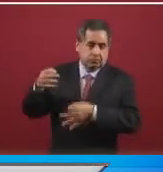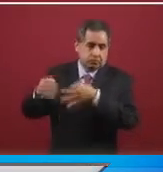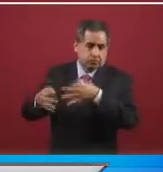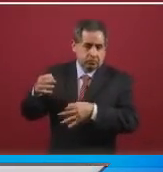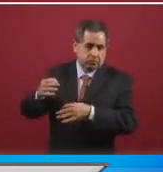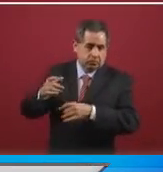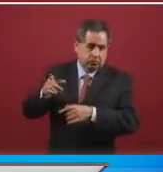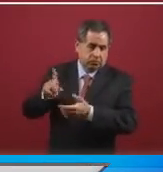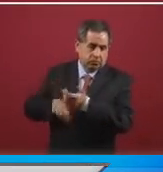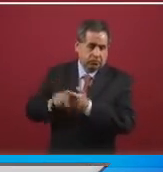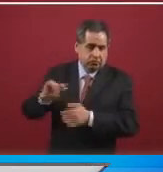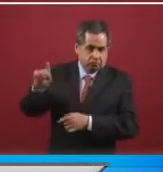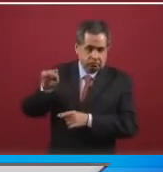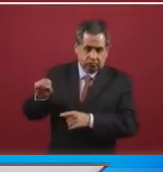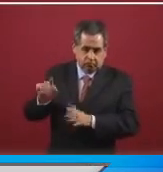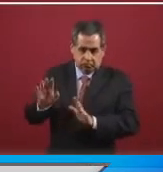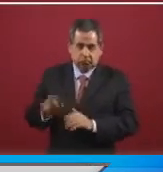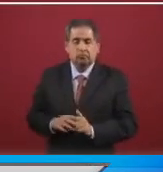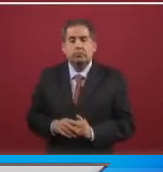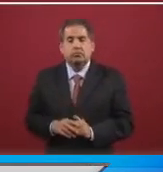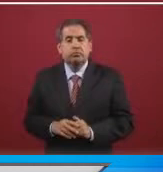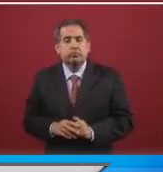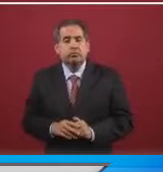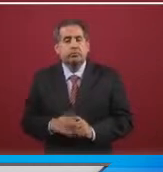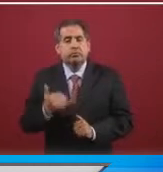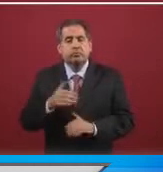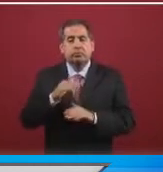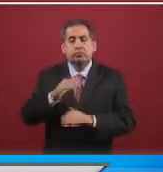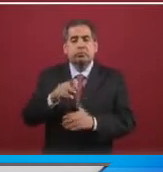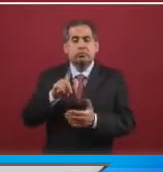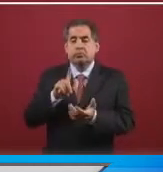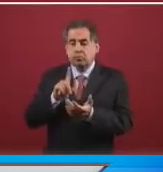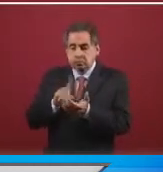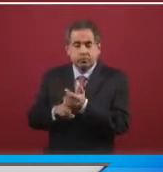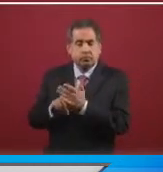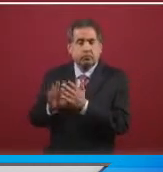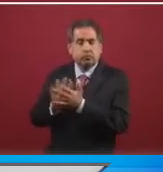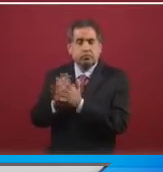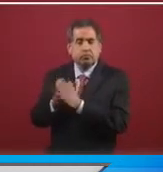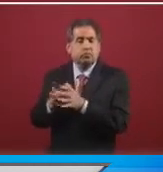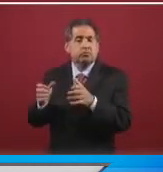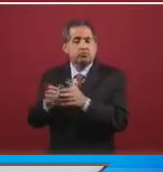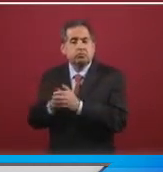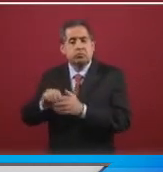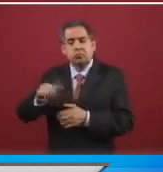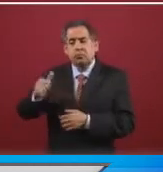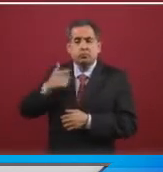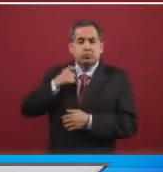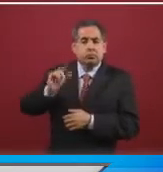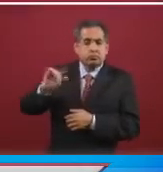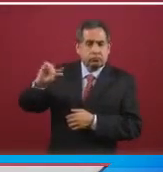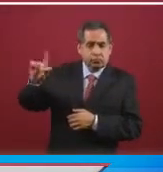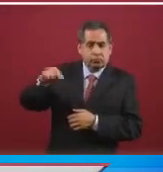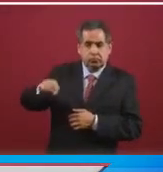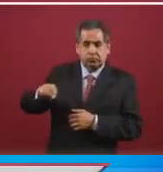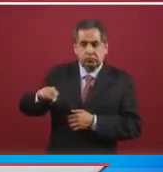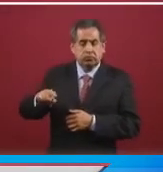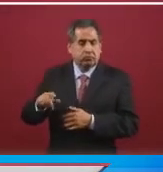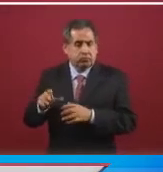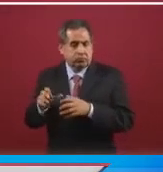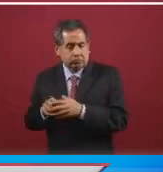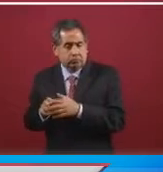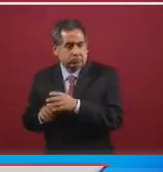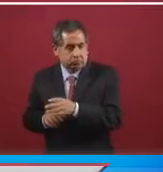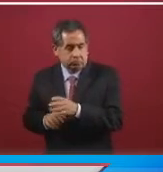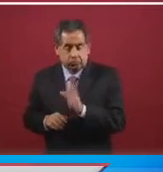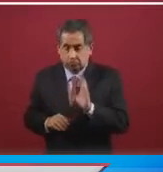la República, y la segunda del Poder Judicial, que son autónomas del titular del Ejecutivo Federal. El presidente no tiene contacto con el fiscal desde